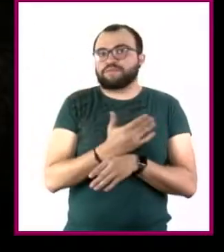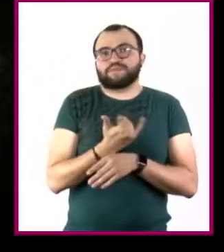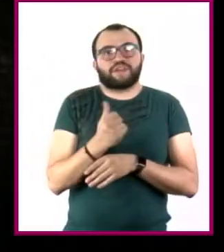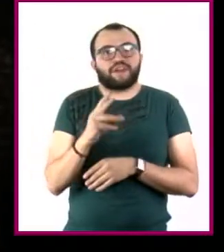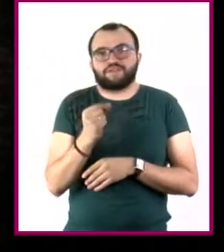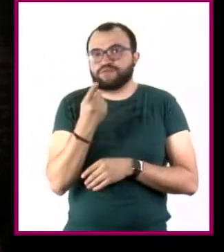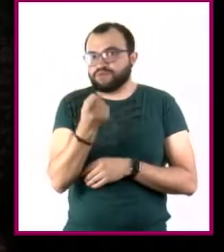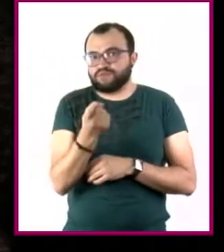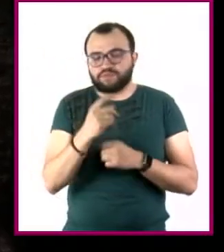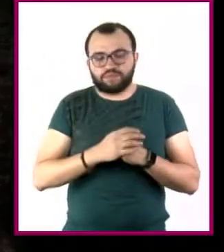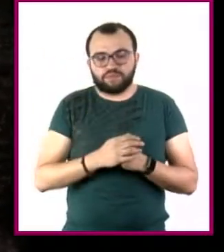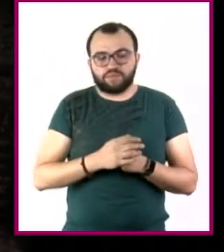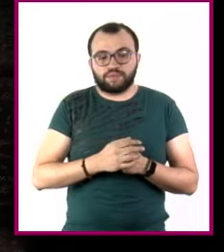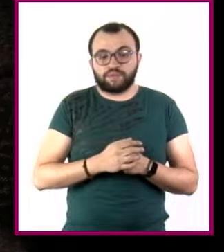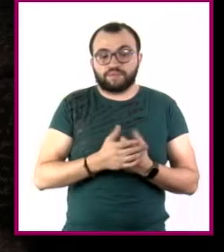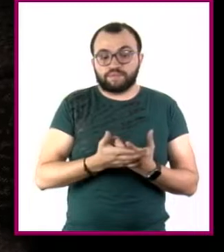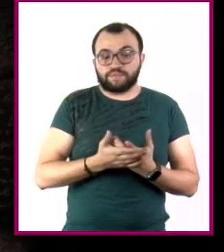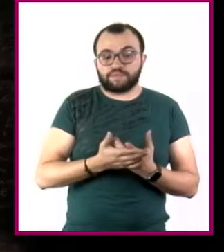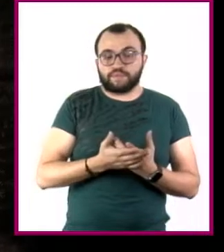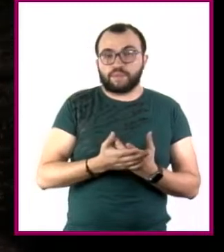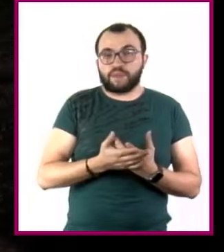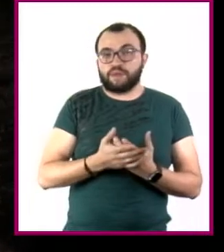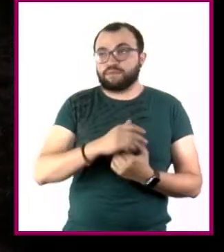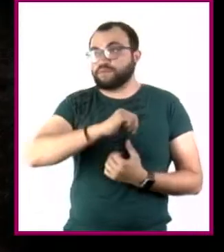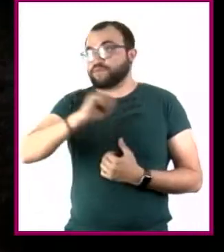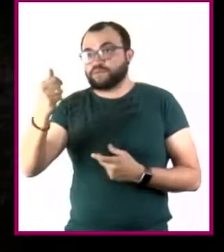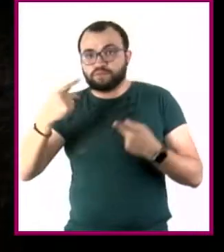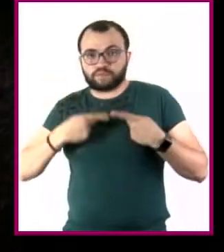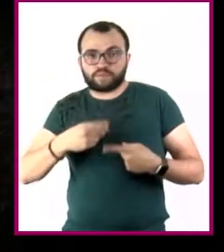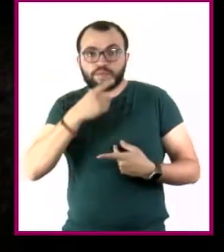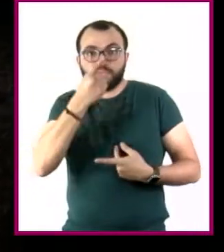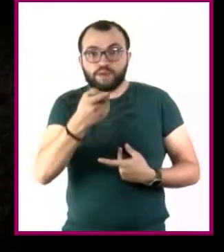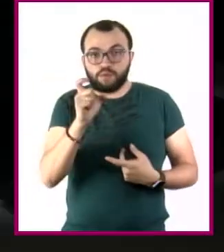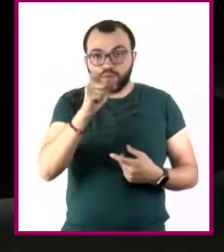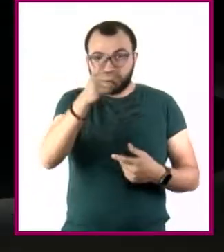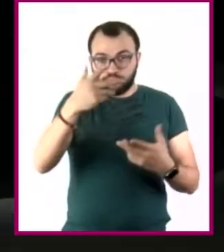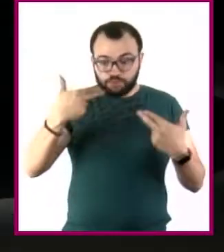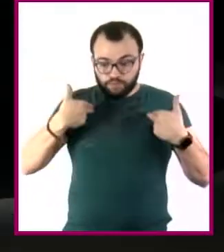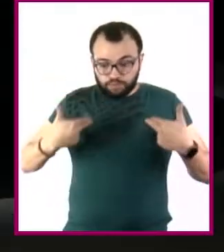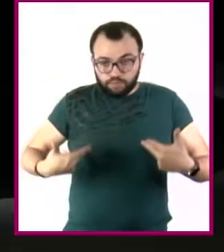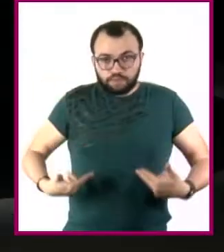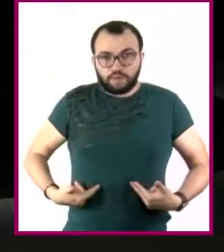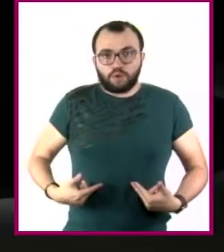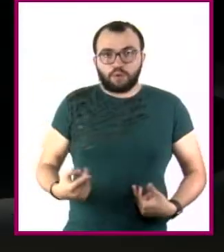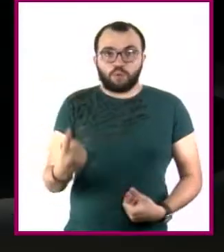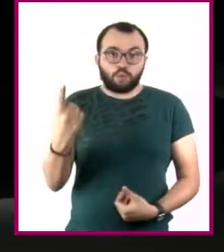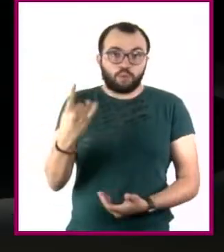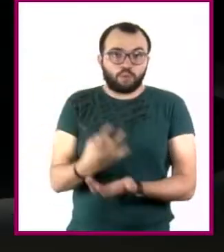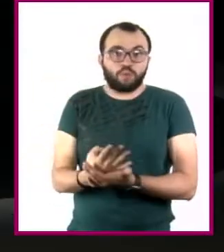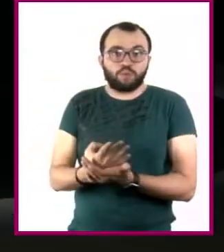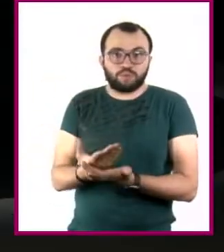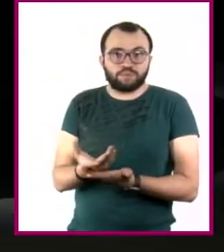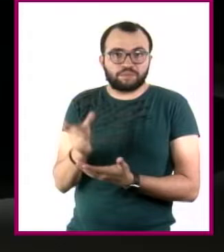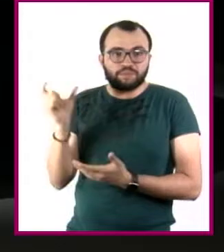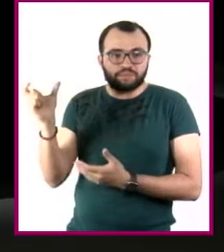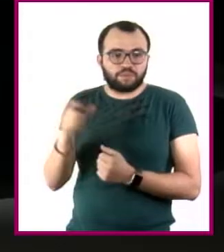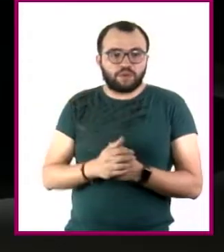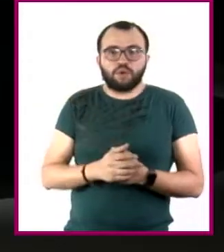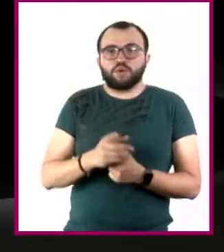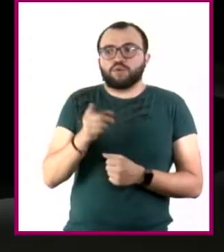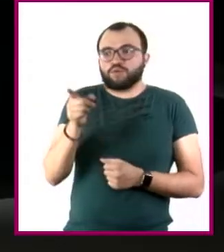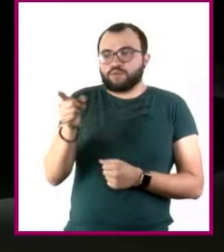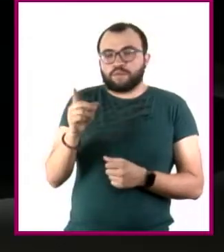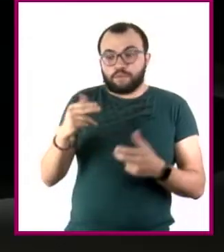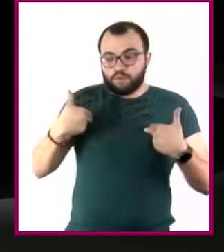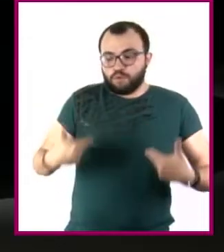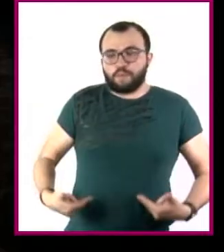otros, la propiedad de ser un ser humano es una de ellas. Por más que quieras, no podrías ser un gato o